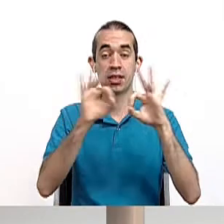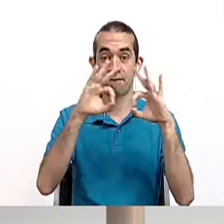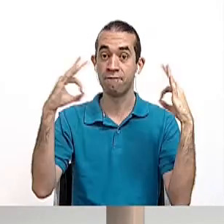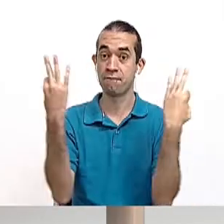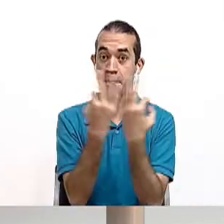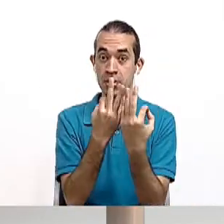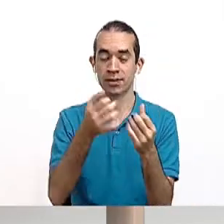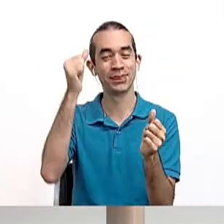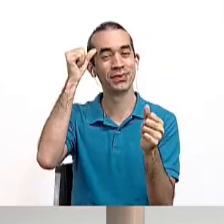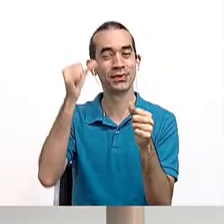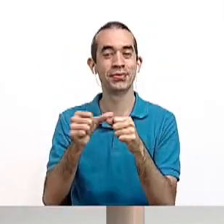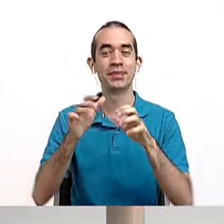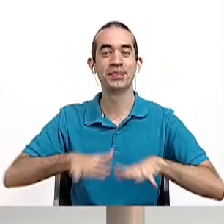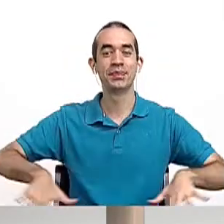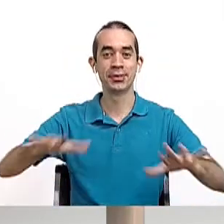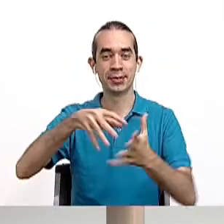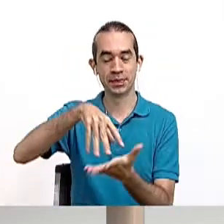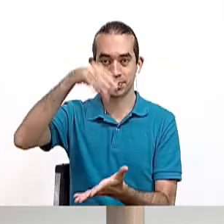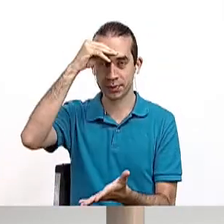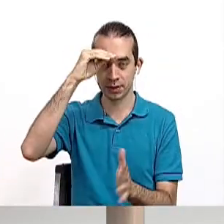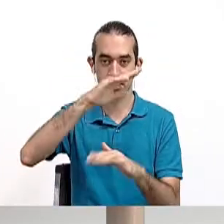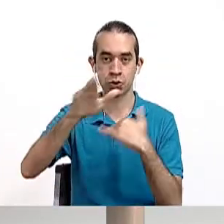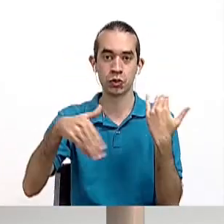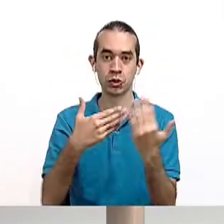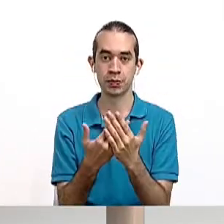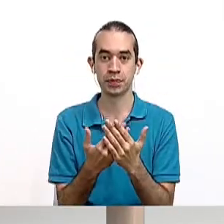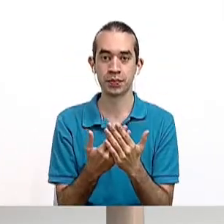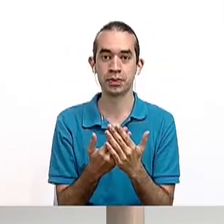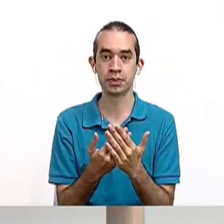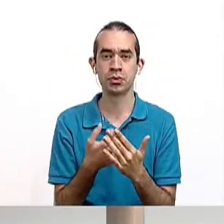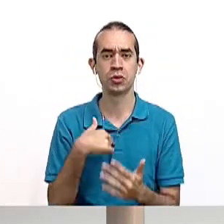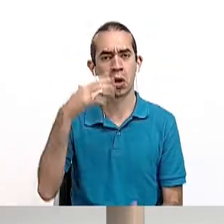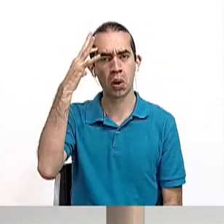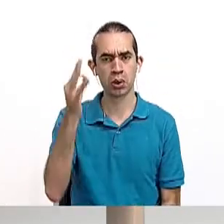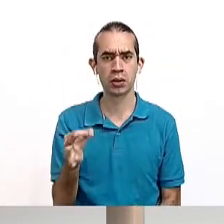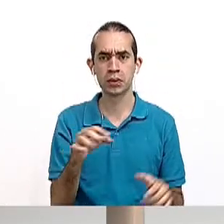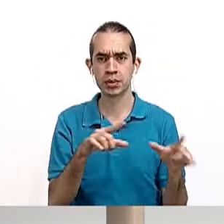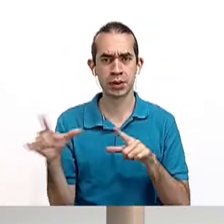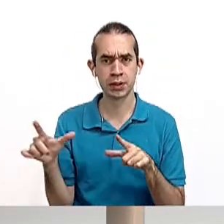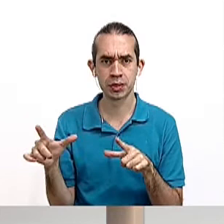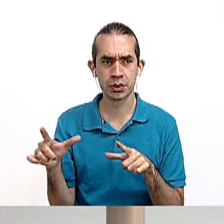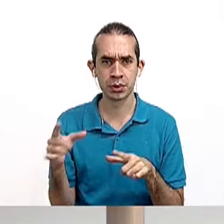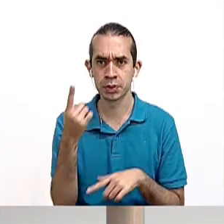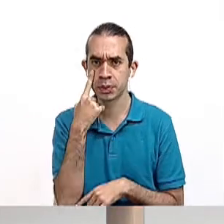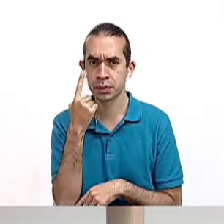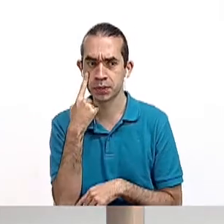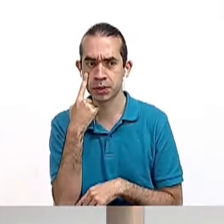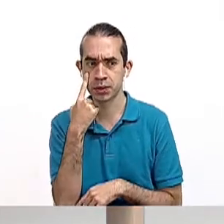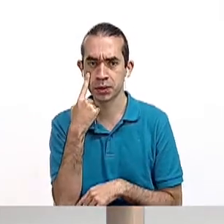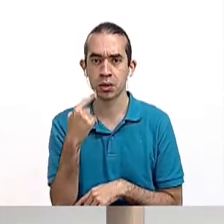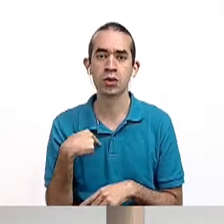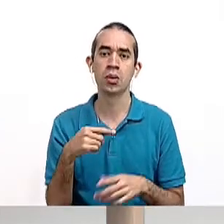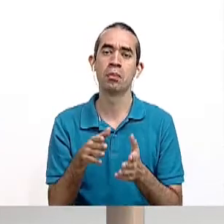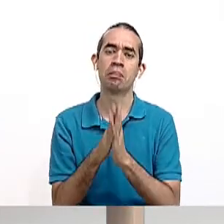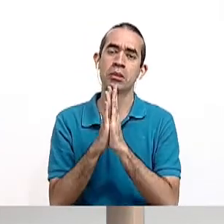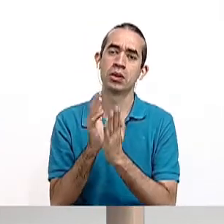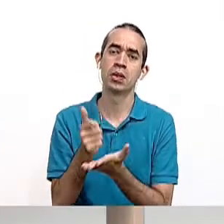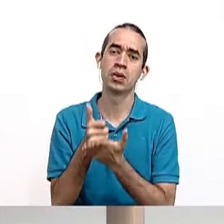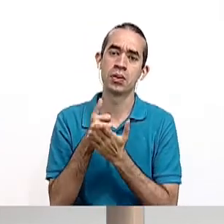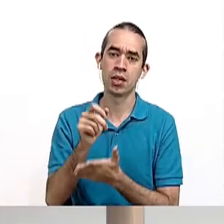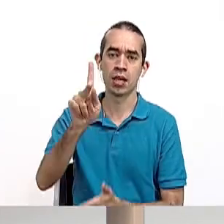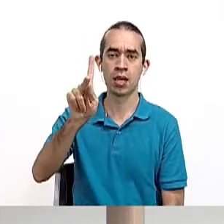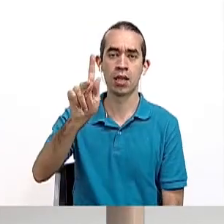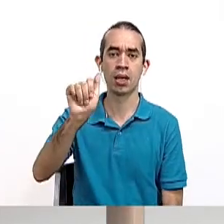recuerden, este espacio de aprendizaje es para todos. Creo que estamos listos. A ver, hoy le voy a pedir la ayuda a